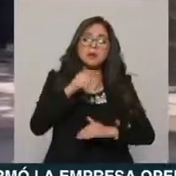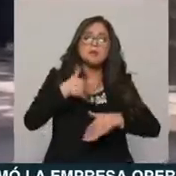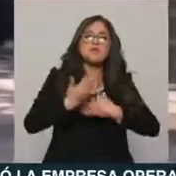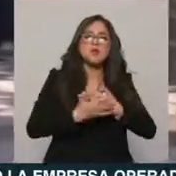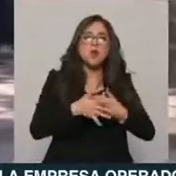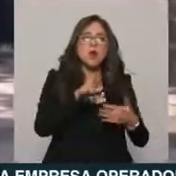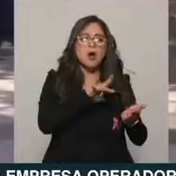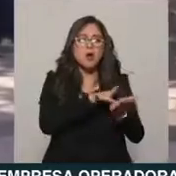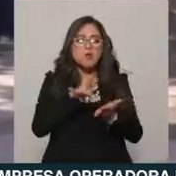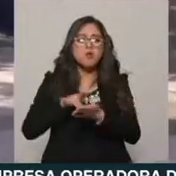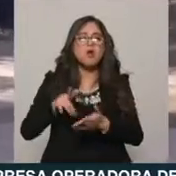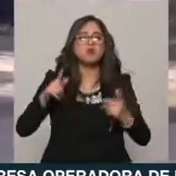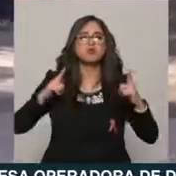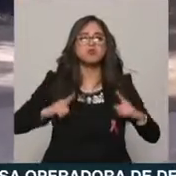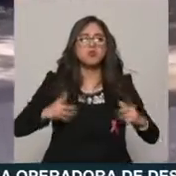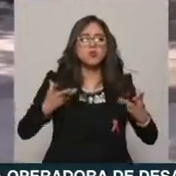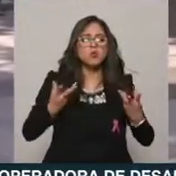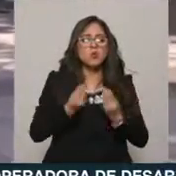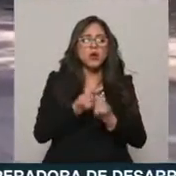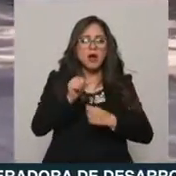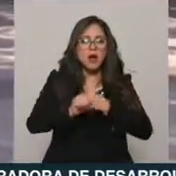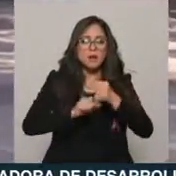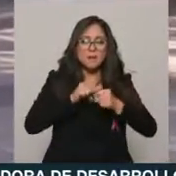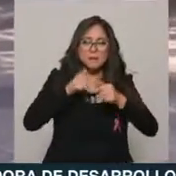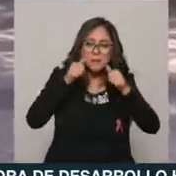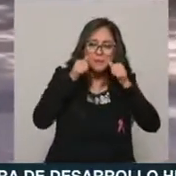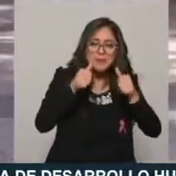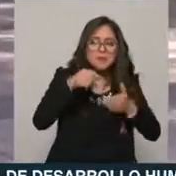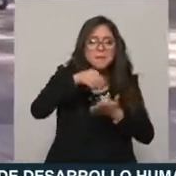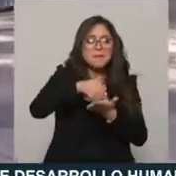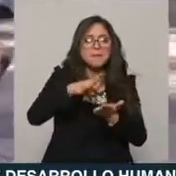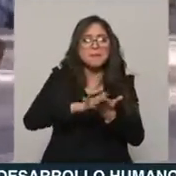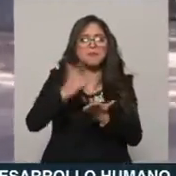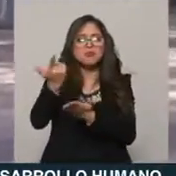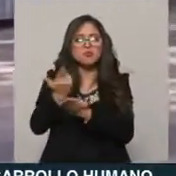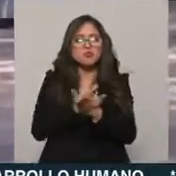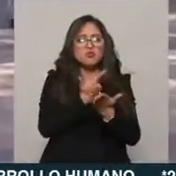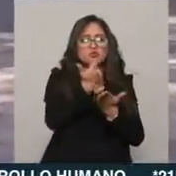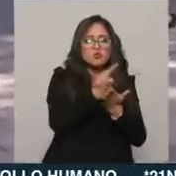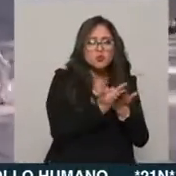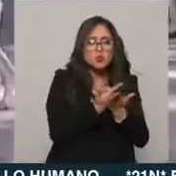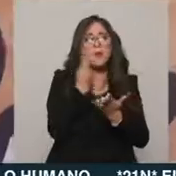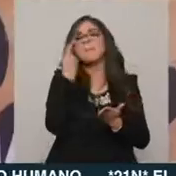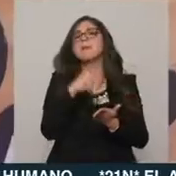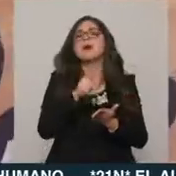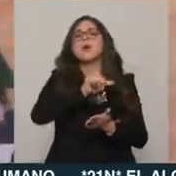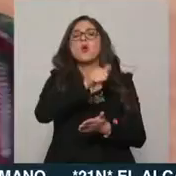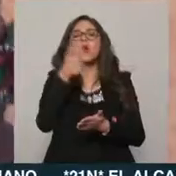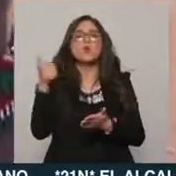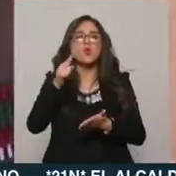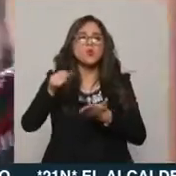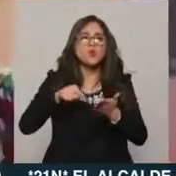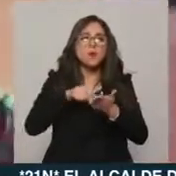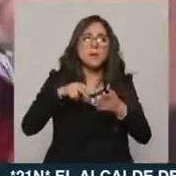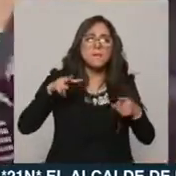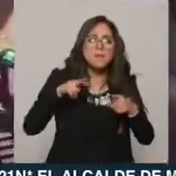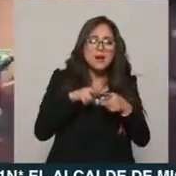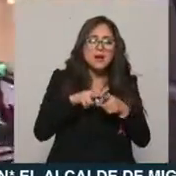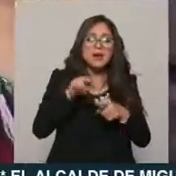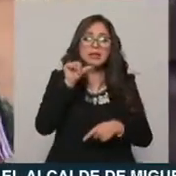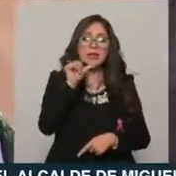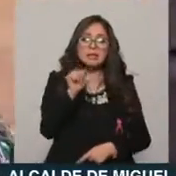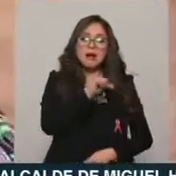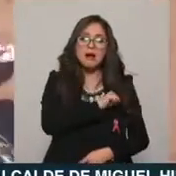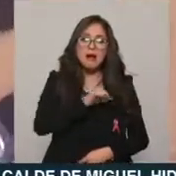a la Agencia de Atención Animal, se reforzará el registro de mascotas y se intervendrán más parques para que en las 16